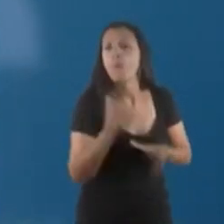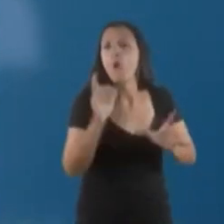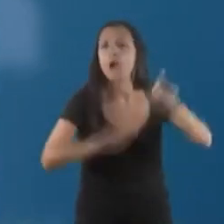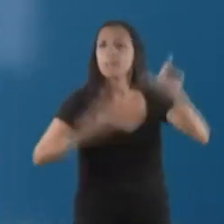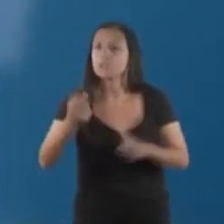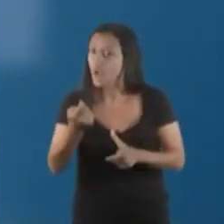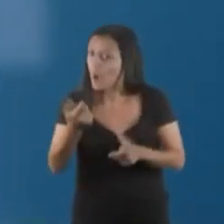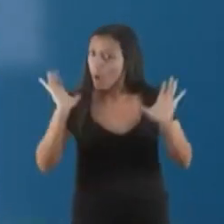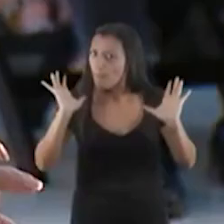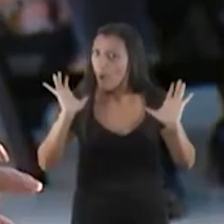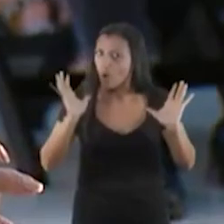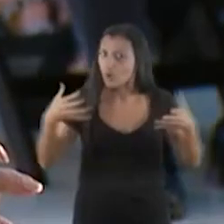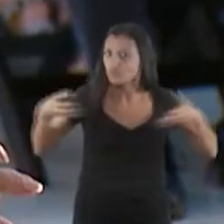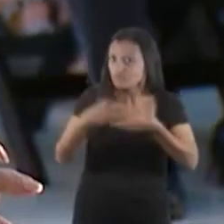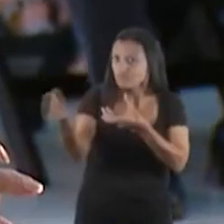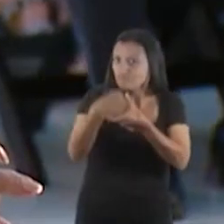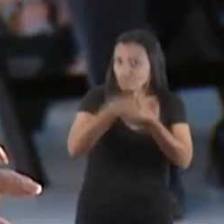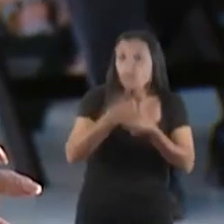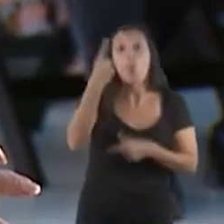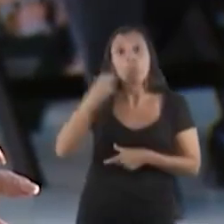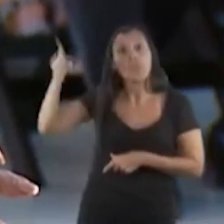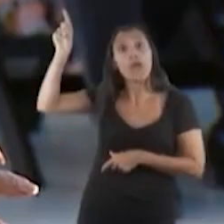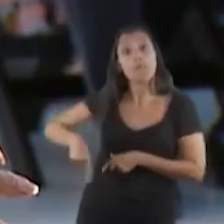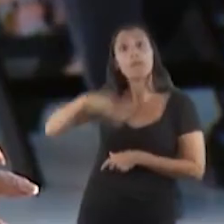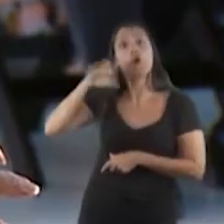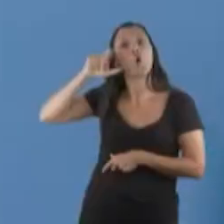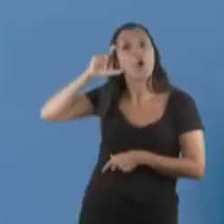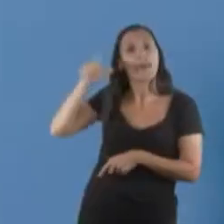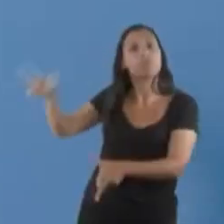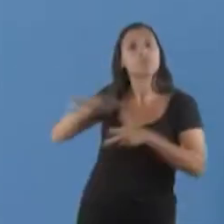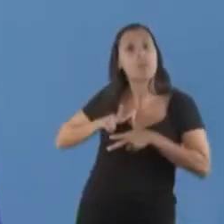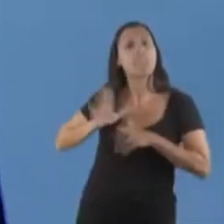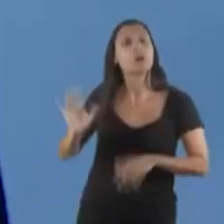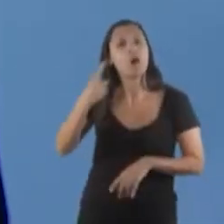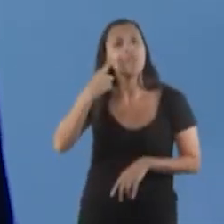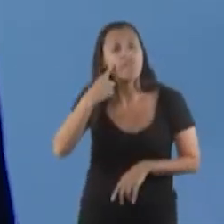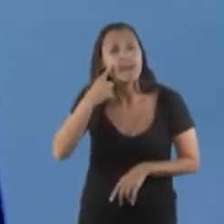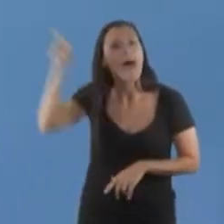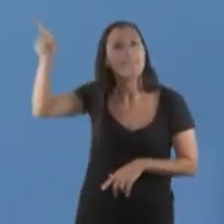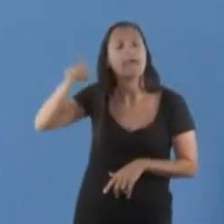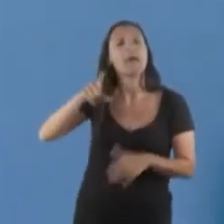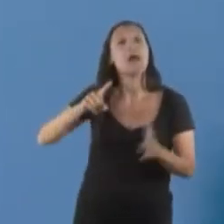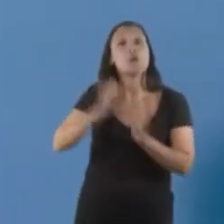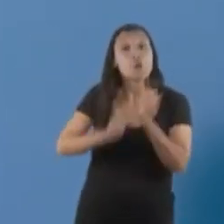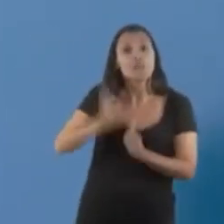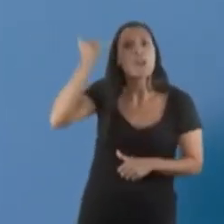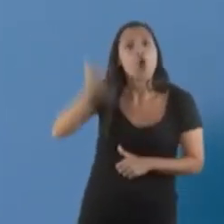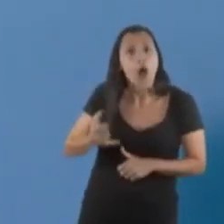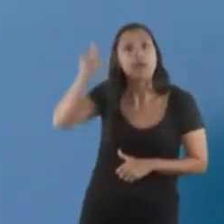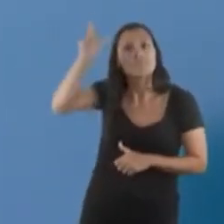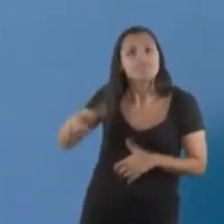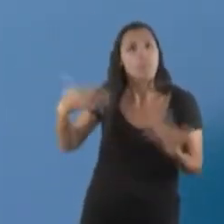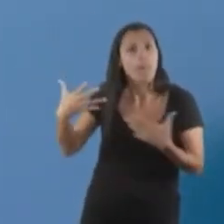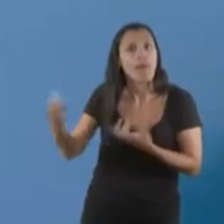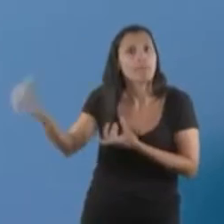éramos muy poquitos en serio, un día vino Jorge Argüello y me dijo, che, en Rosario hay un concejal que puede jugar con